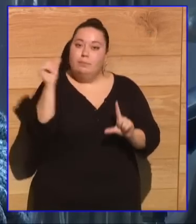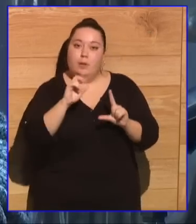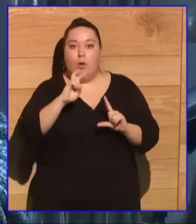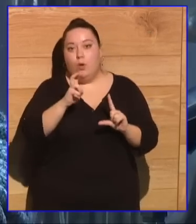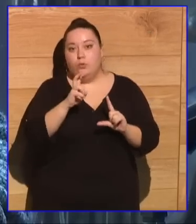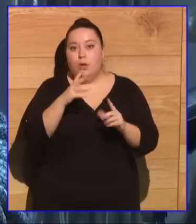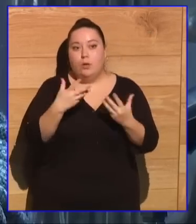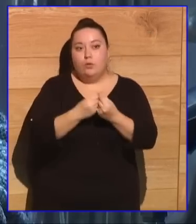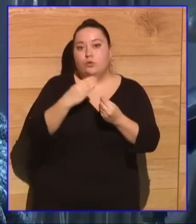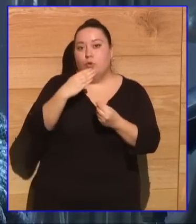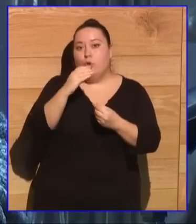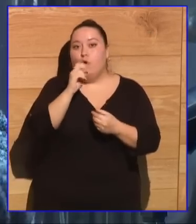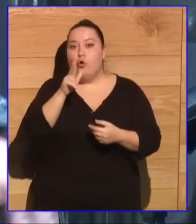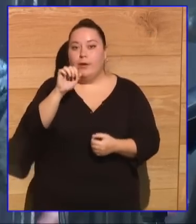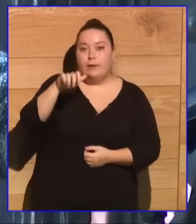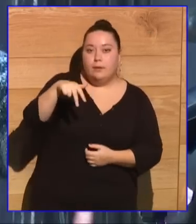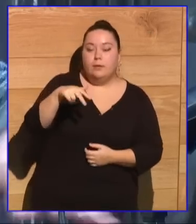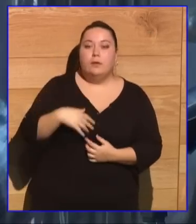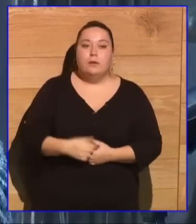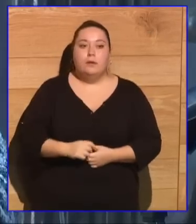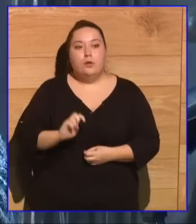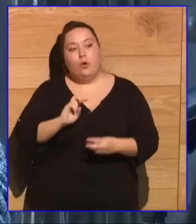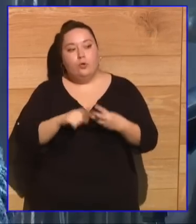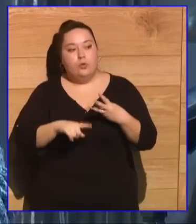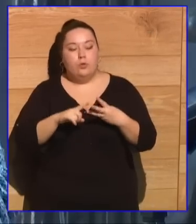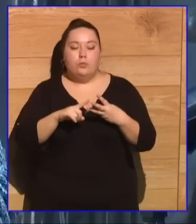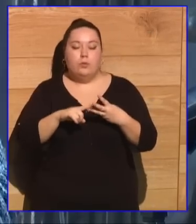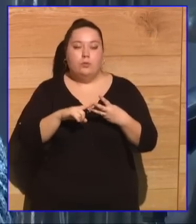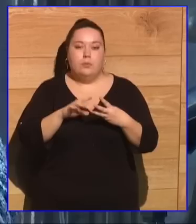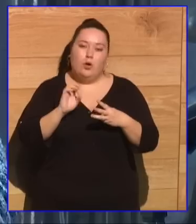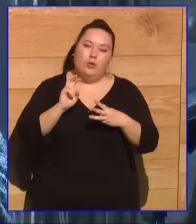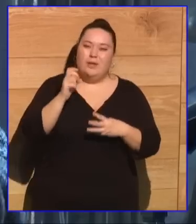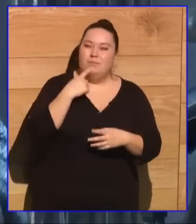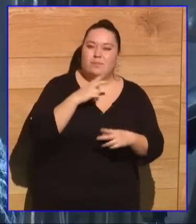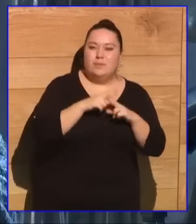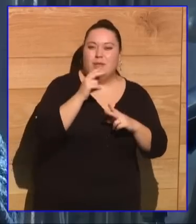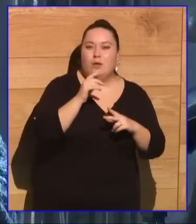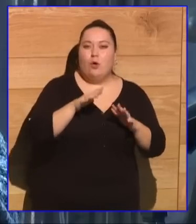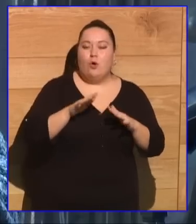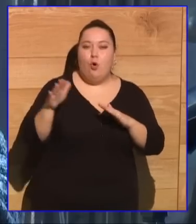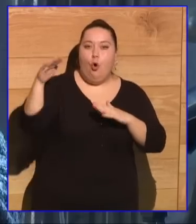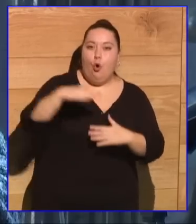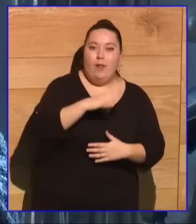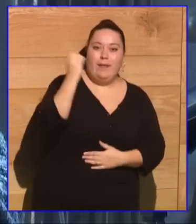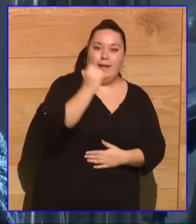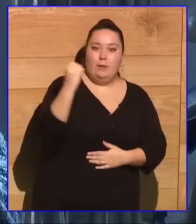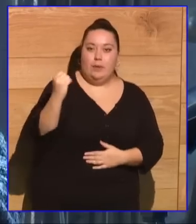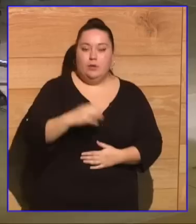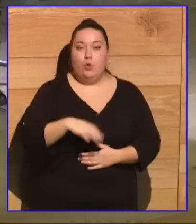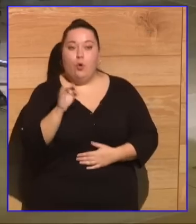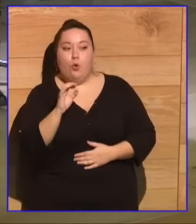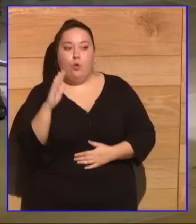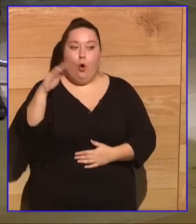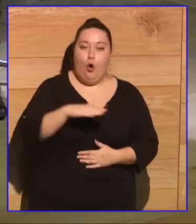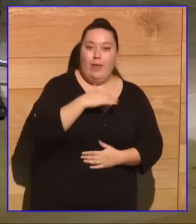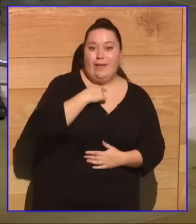los Coen también, que no recuerdo cuál es. Hace una con Sam Raimi con guión de los Coen, que se llama de Crímenes, sí. Que se llama Ola de Crímenes. Así se llama Ola de Crímenes o Ola de Risas. Ola de